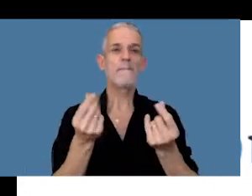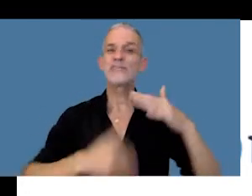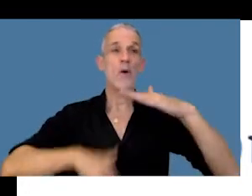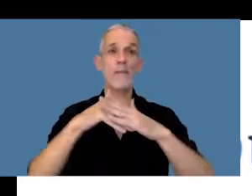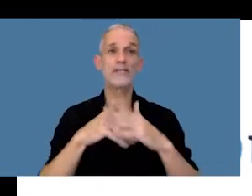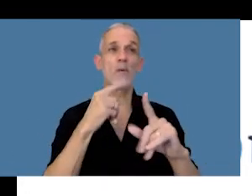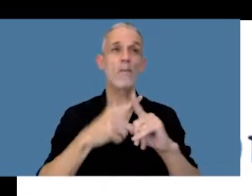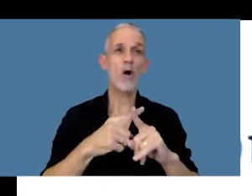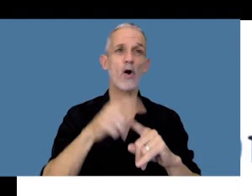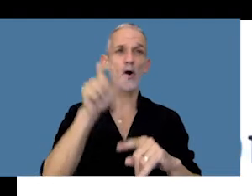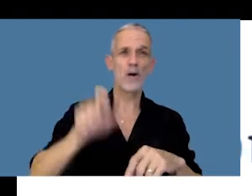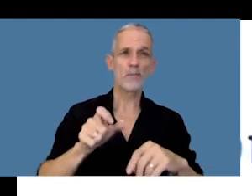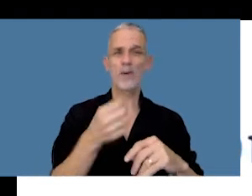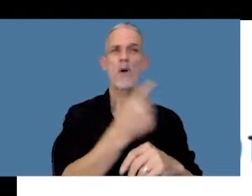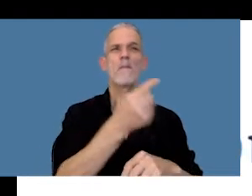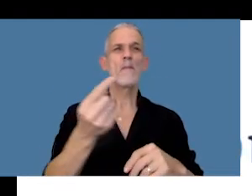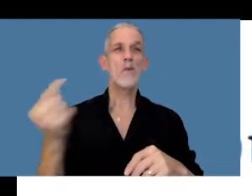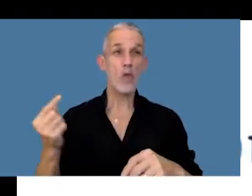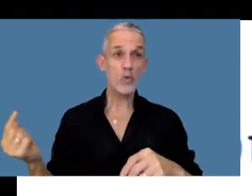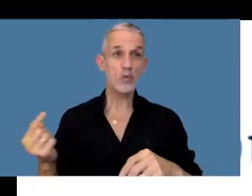unitario de venta actualizable anualmente